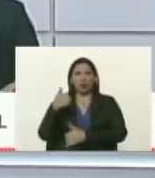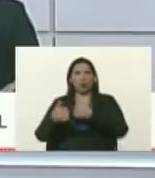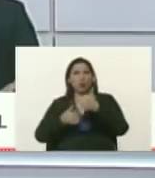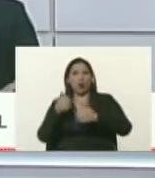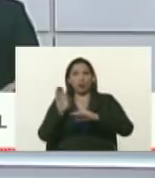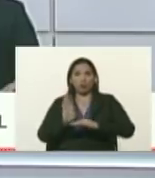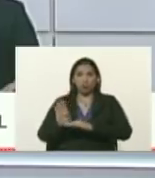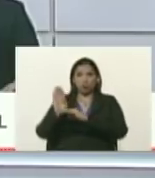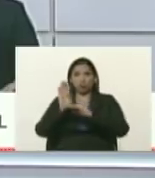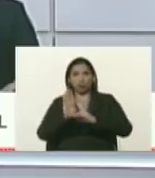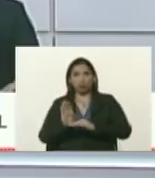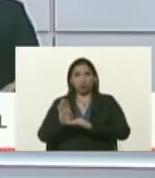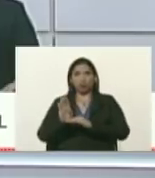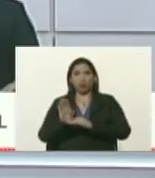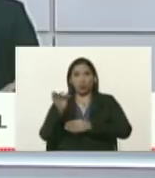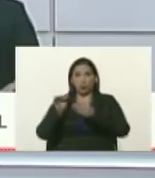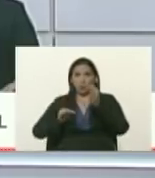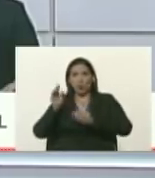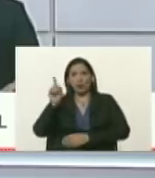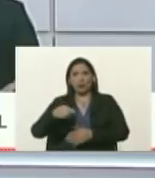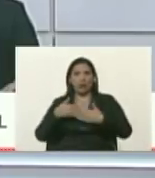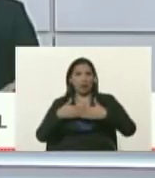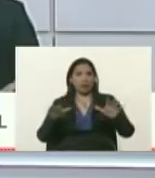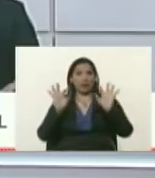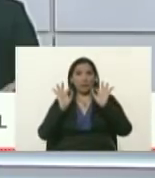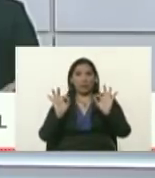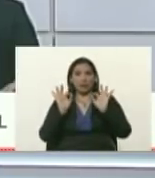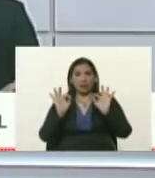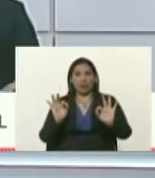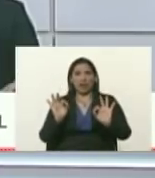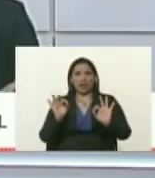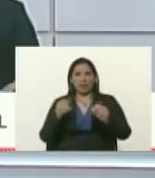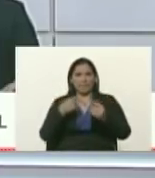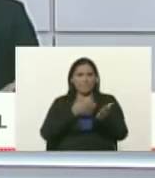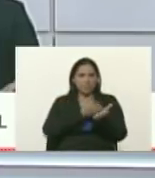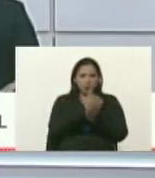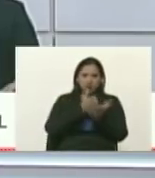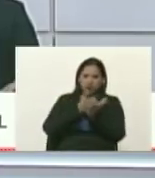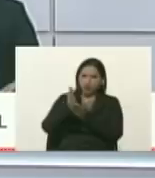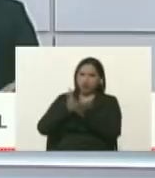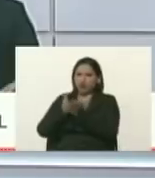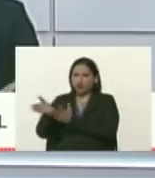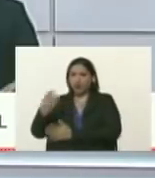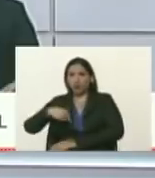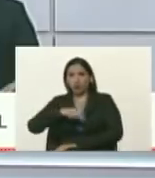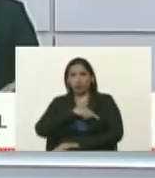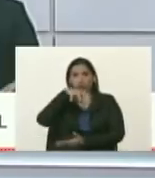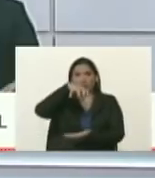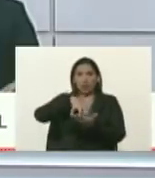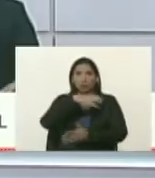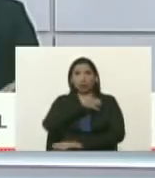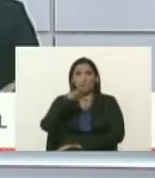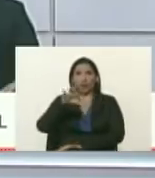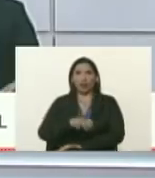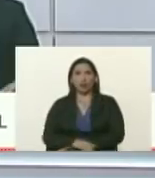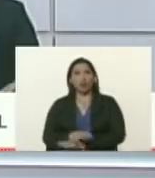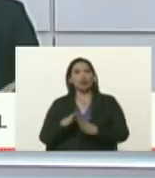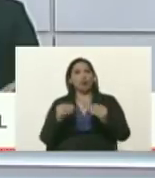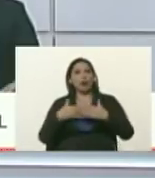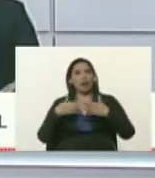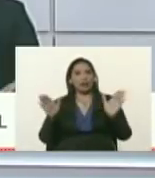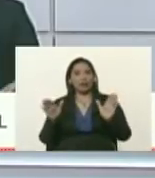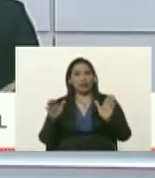de jurisdicción y las garantías especiales que se derivan de que somos un Estado soberano. Todas esas